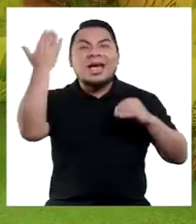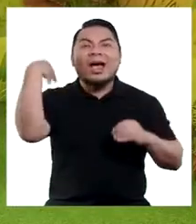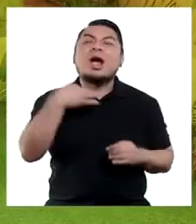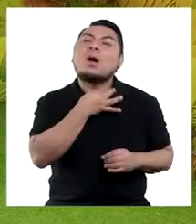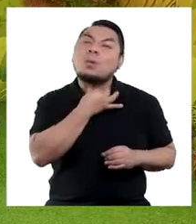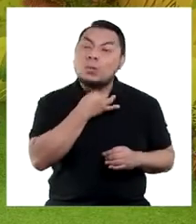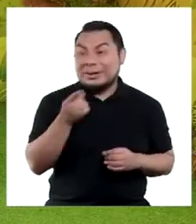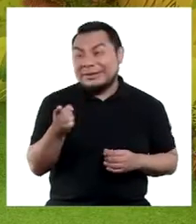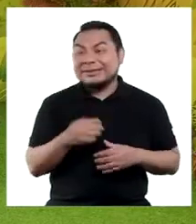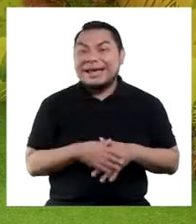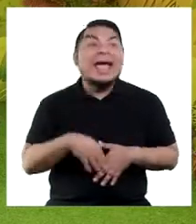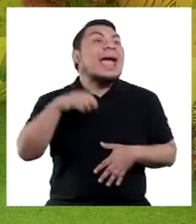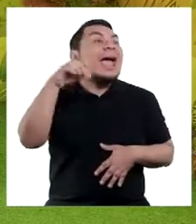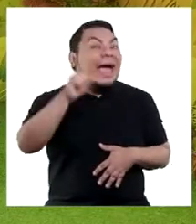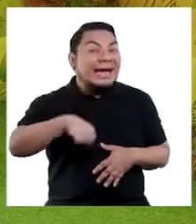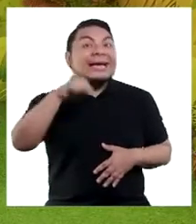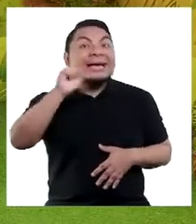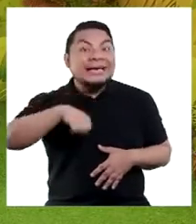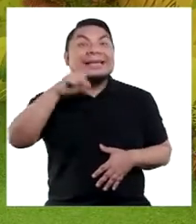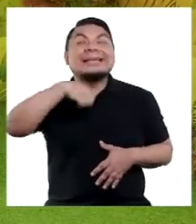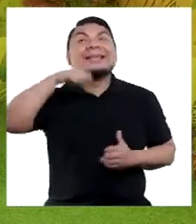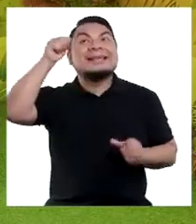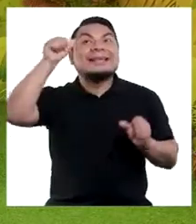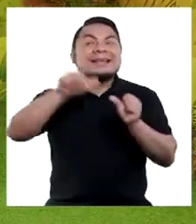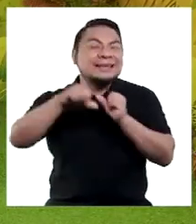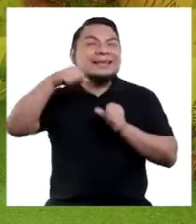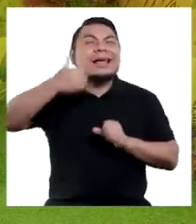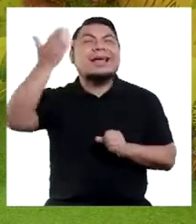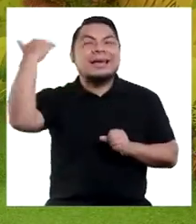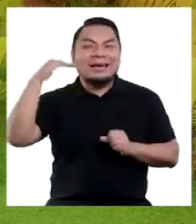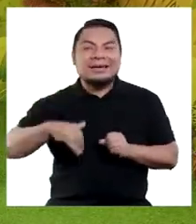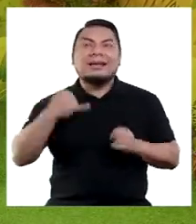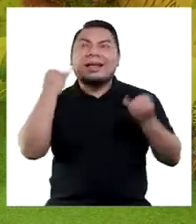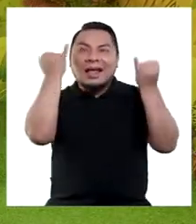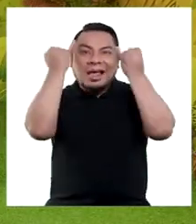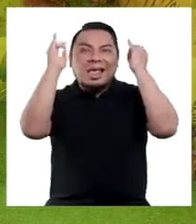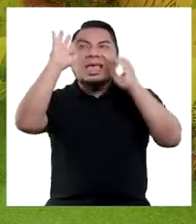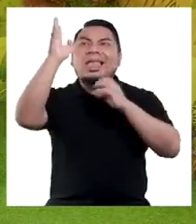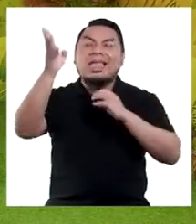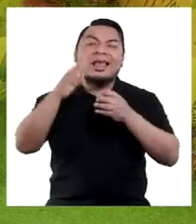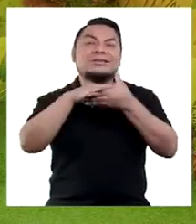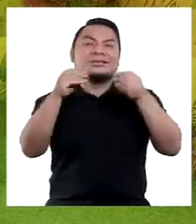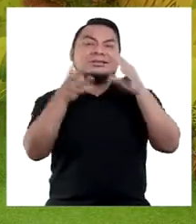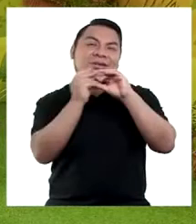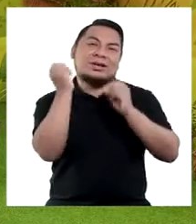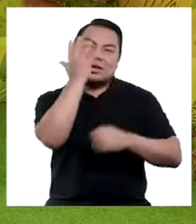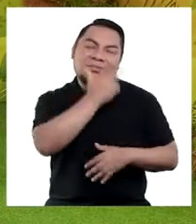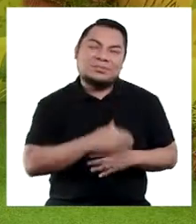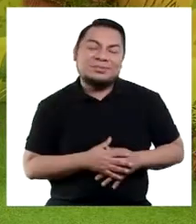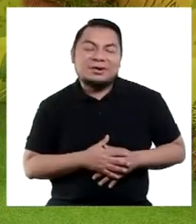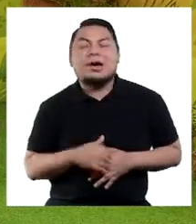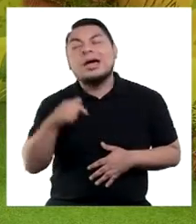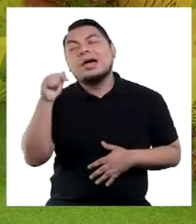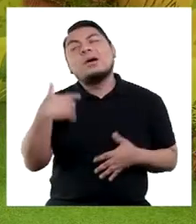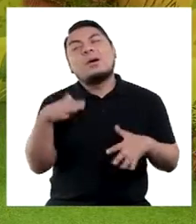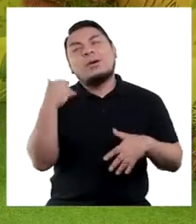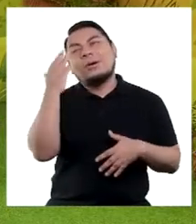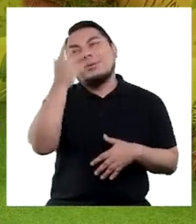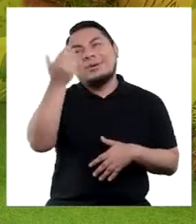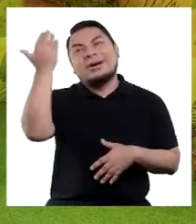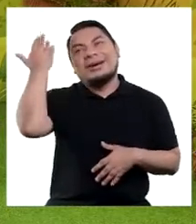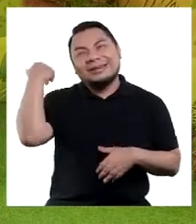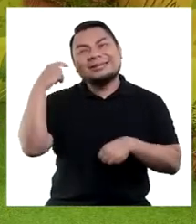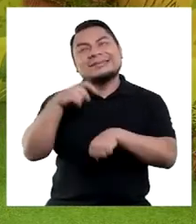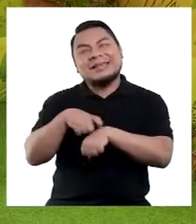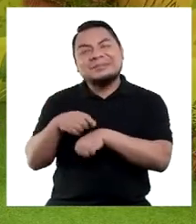abuelitos y claro que si creamos historias hermosas hoy qué épocas tan